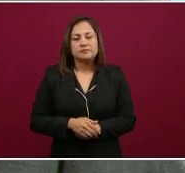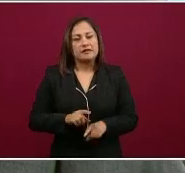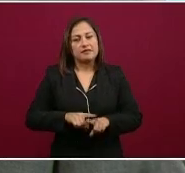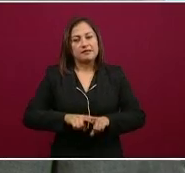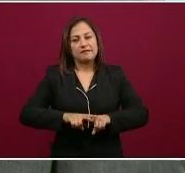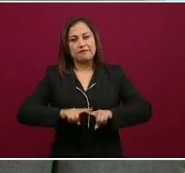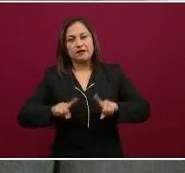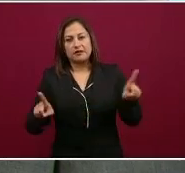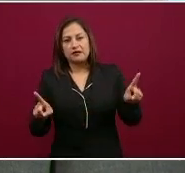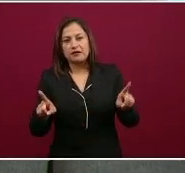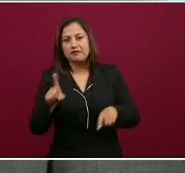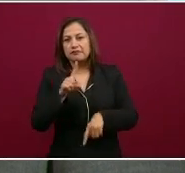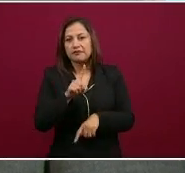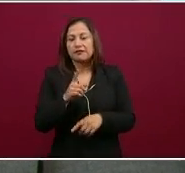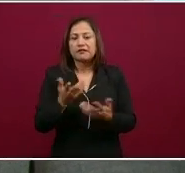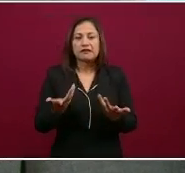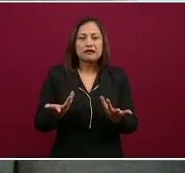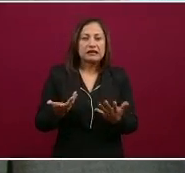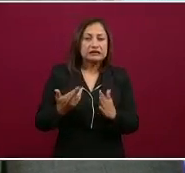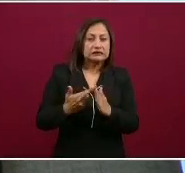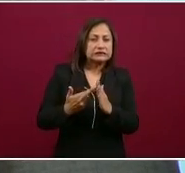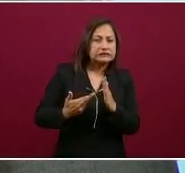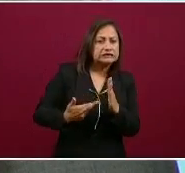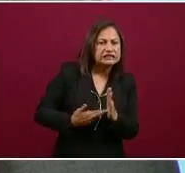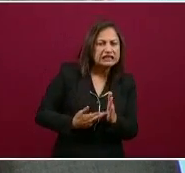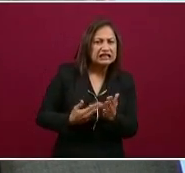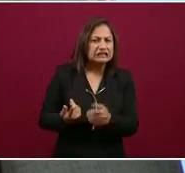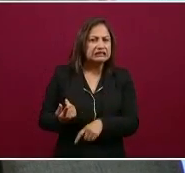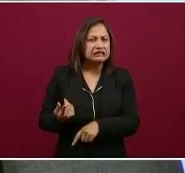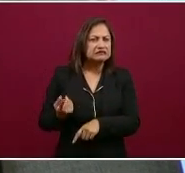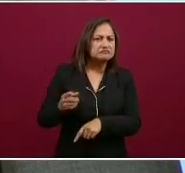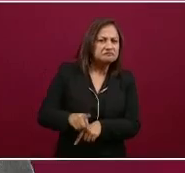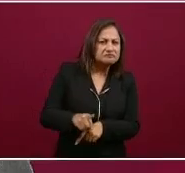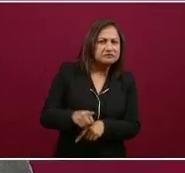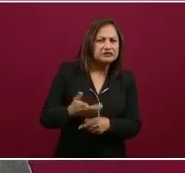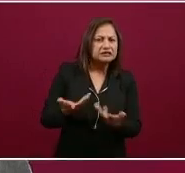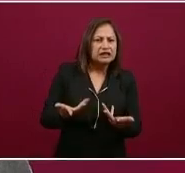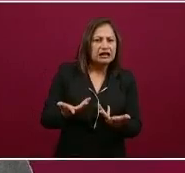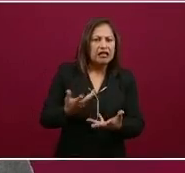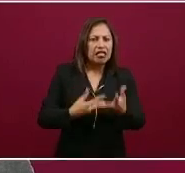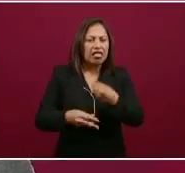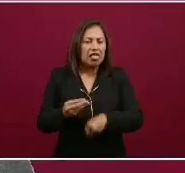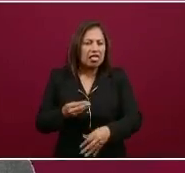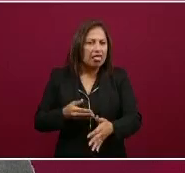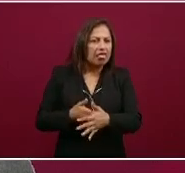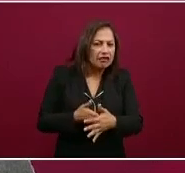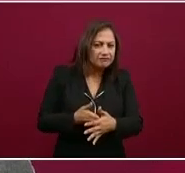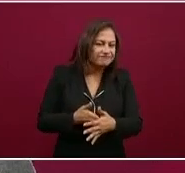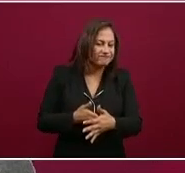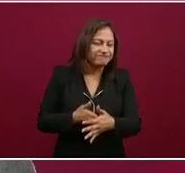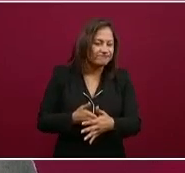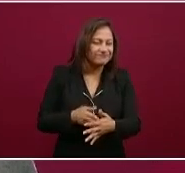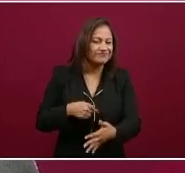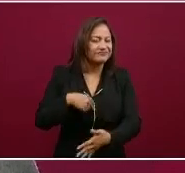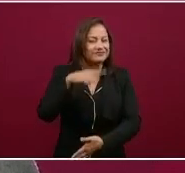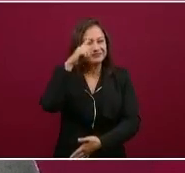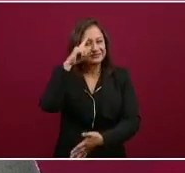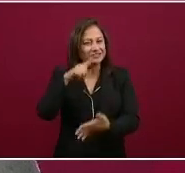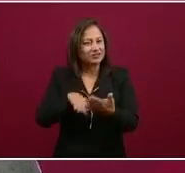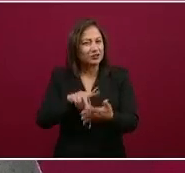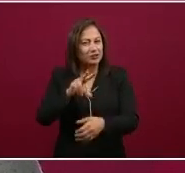medidas que impidan el libre comercio, no a favor